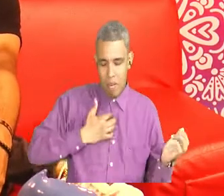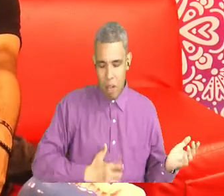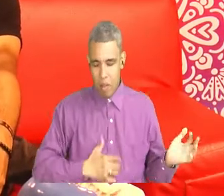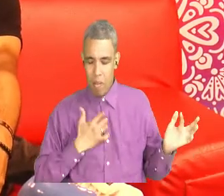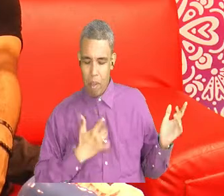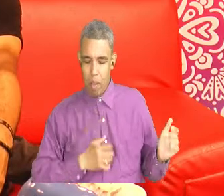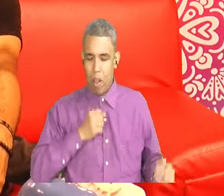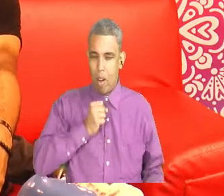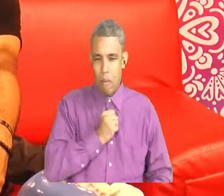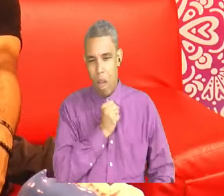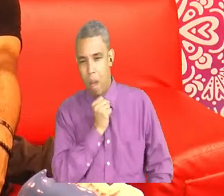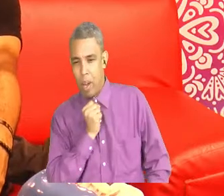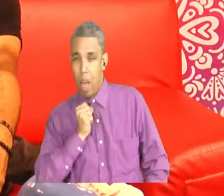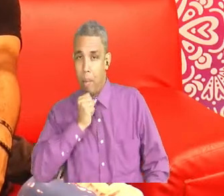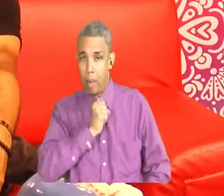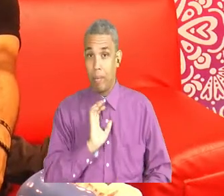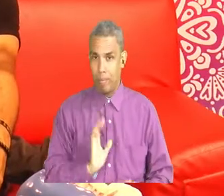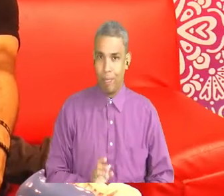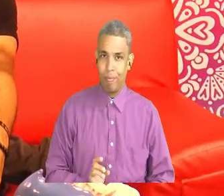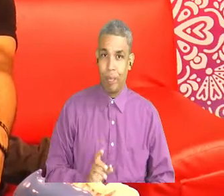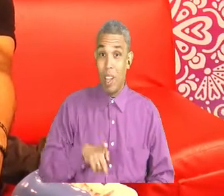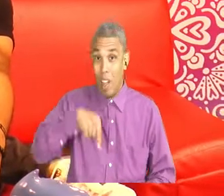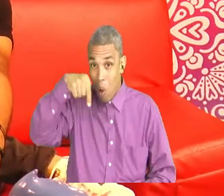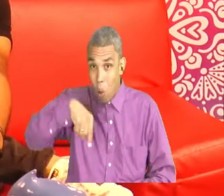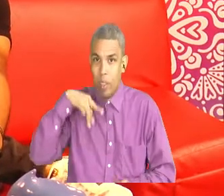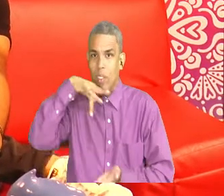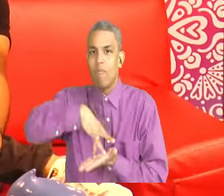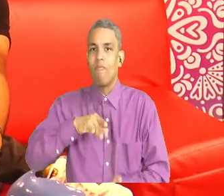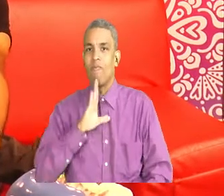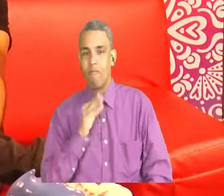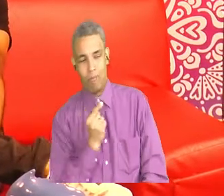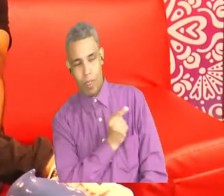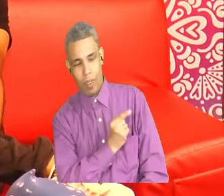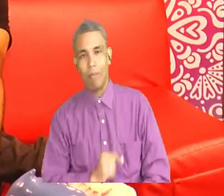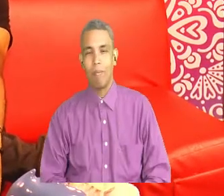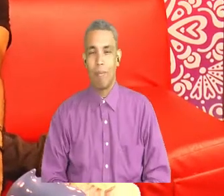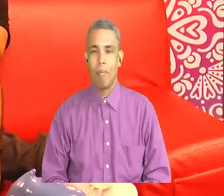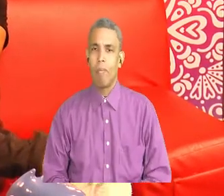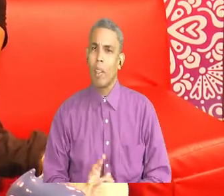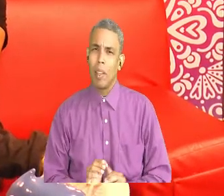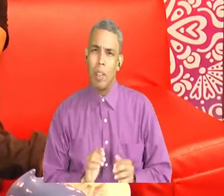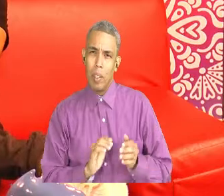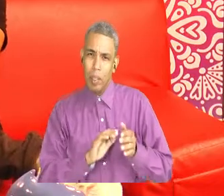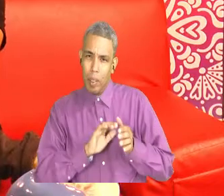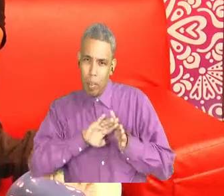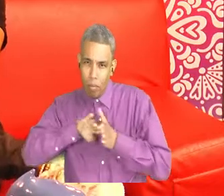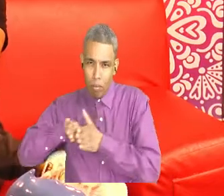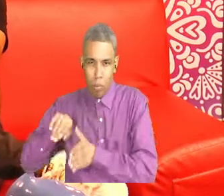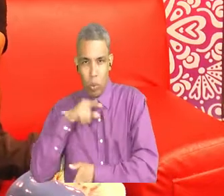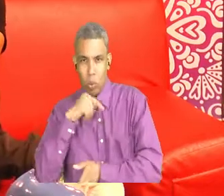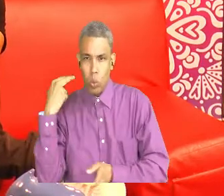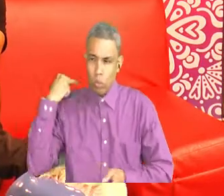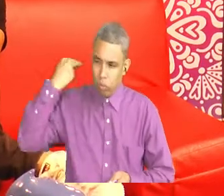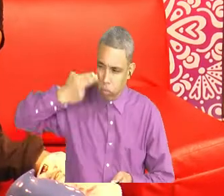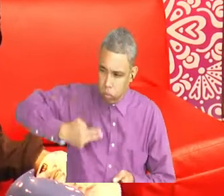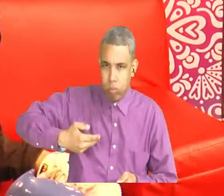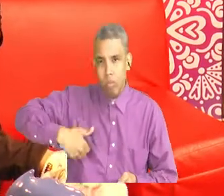vamos a presentar hoy acá en la cervecería, hablemos de toda tu carrera musical. ¿Cómo empieza Goyo? ¿Qué trabajos has realizado? ¿Qué tienes en mente